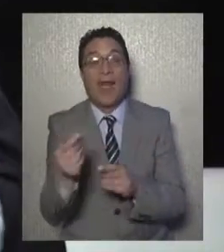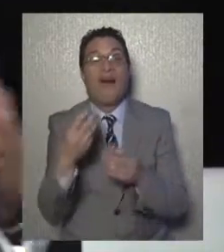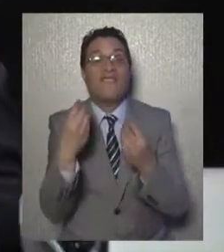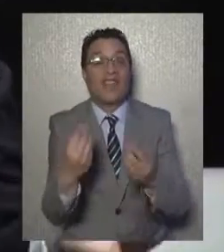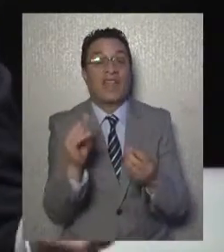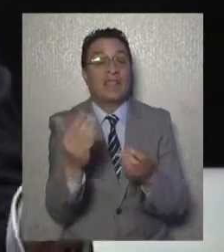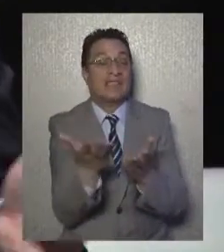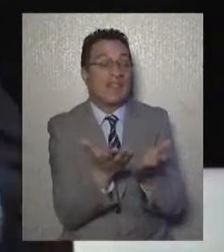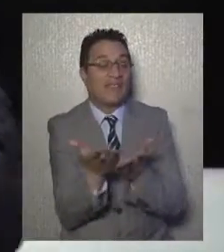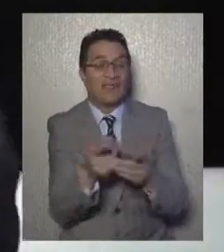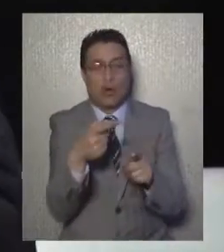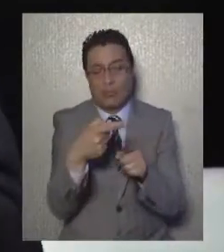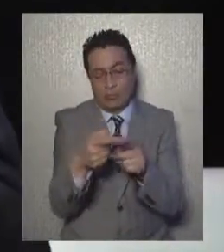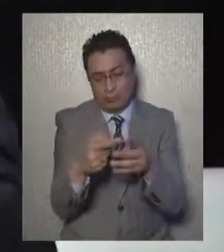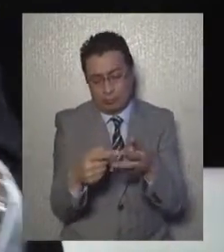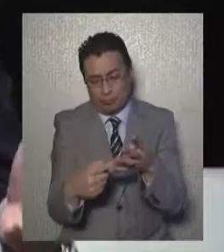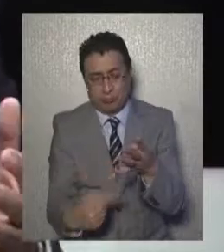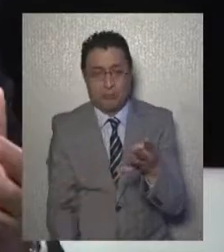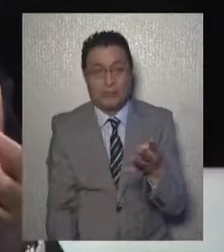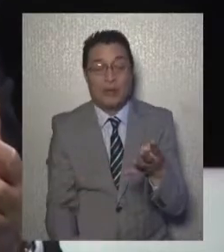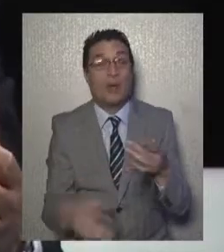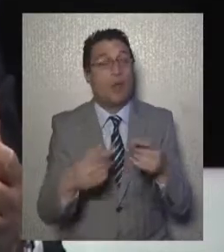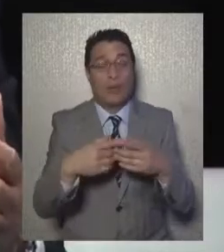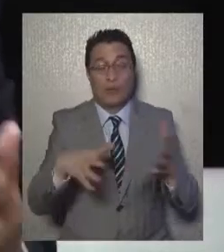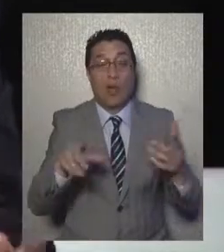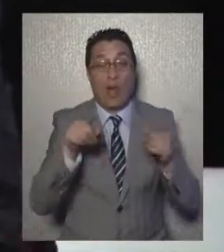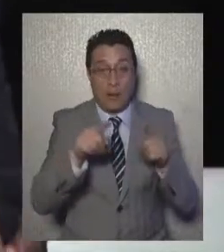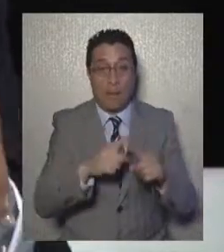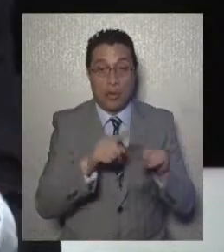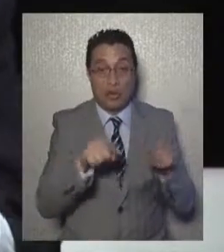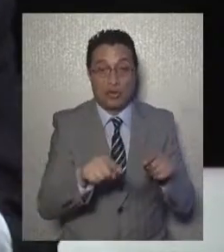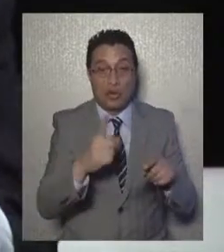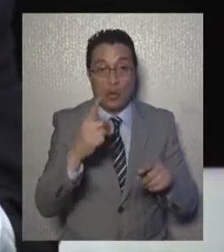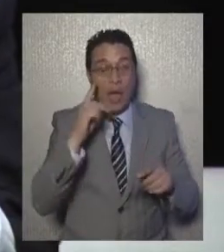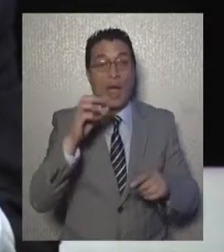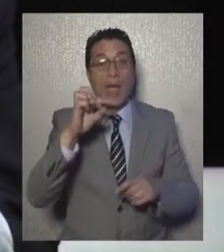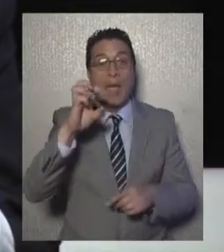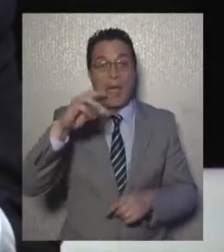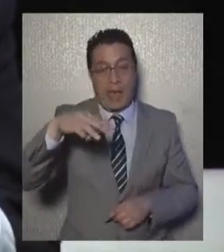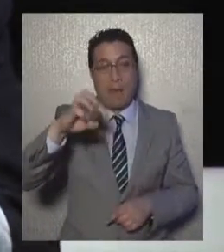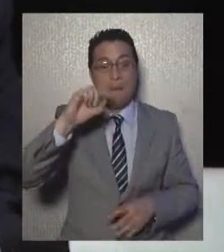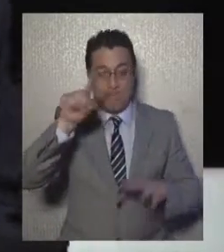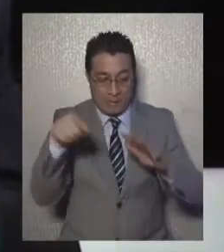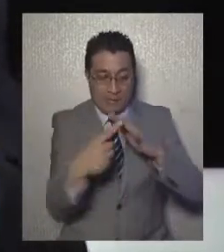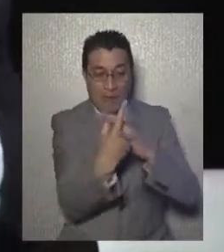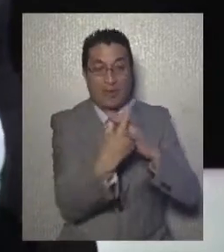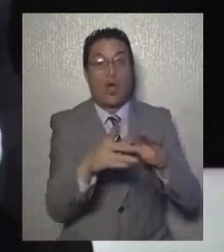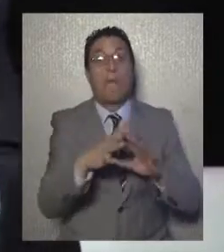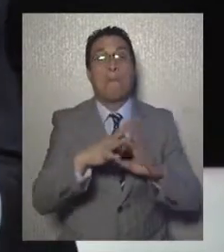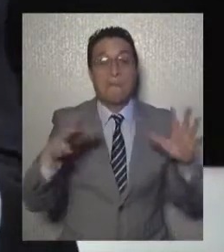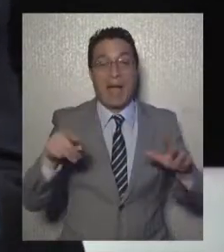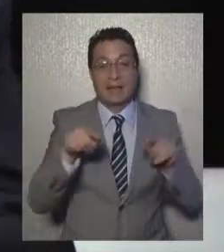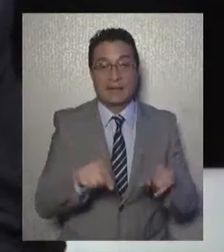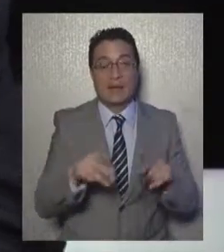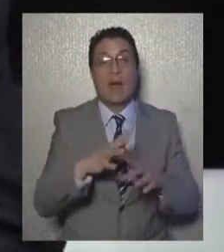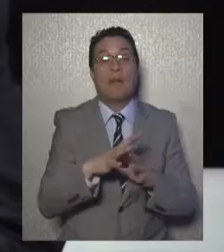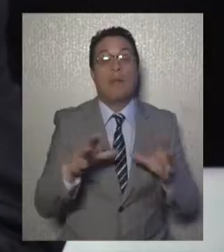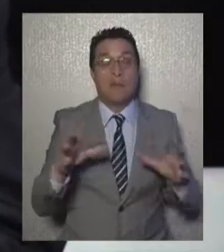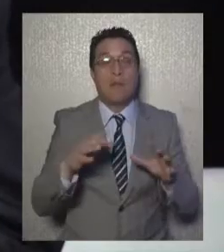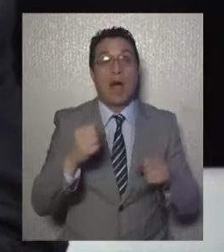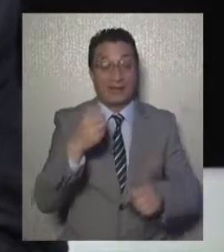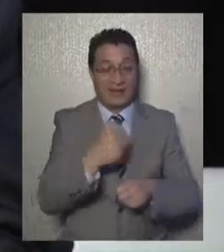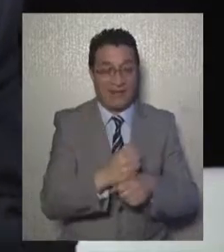toda naturaleza, también digitales, pero de toda naturaleza. Por lo tanto, se crean más emprendimientos, se crean más puestos